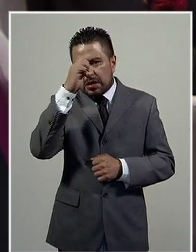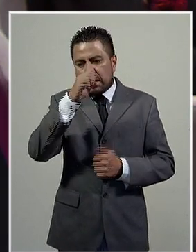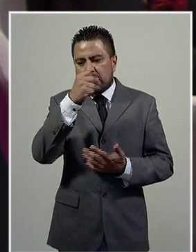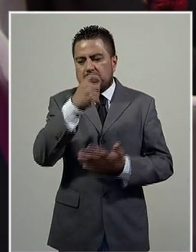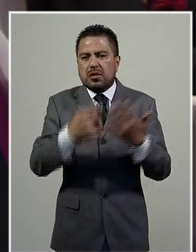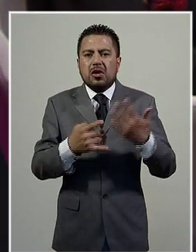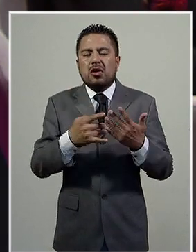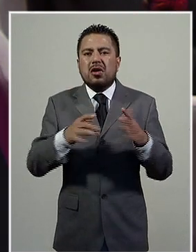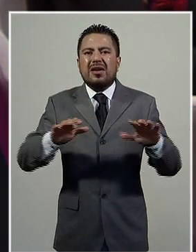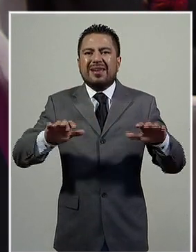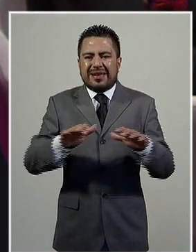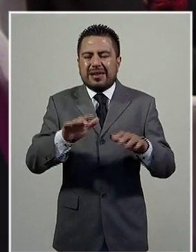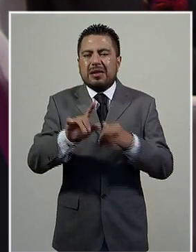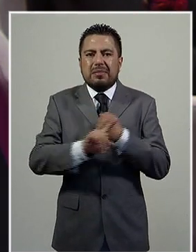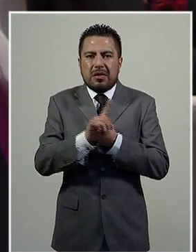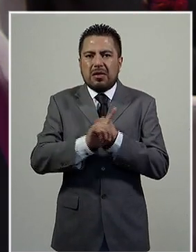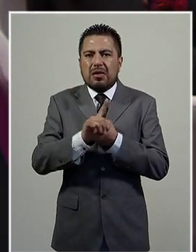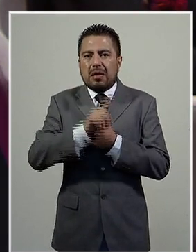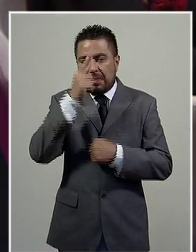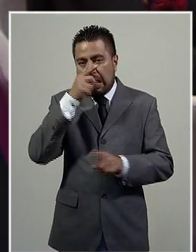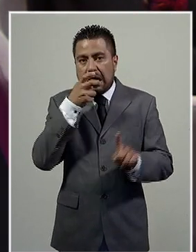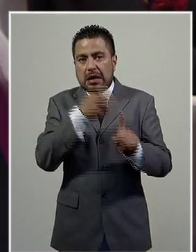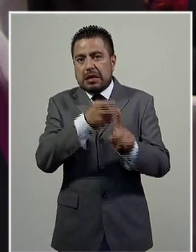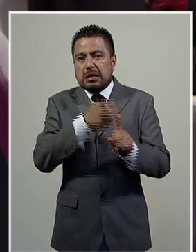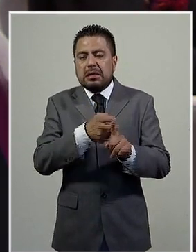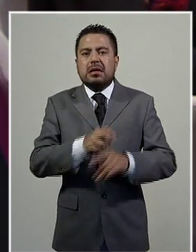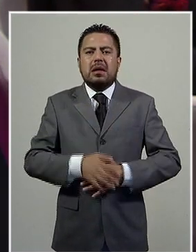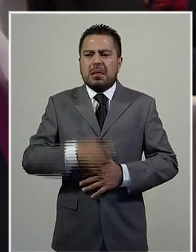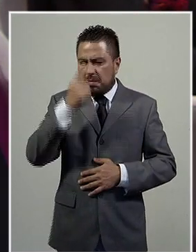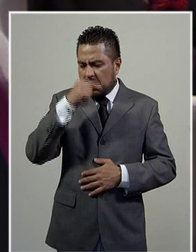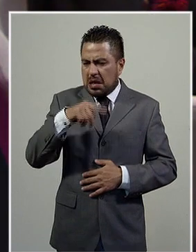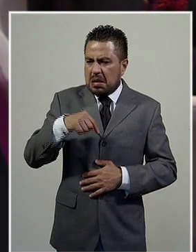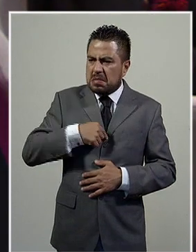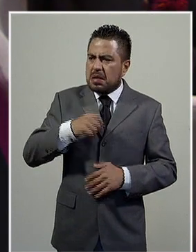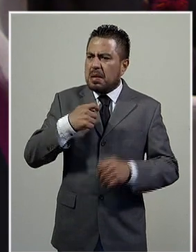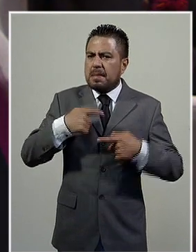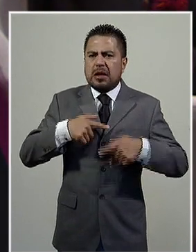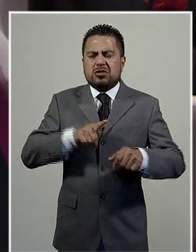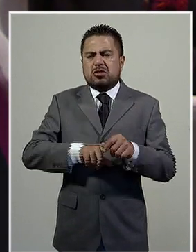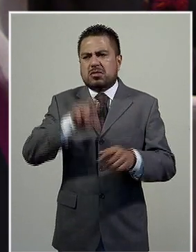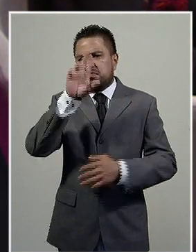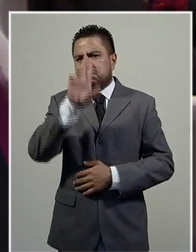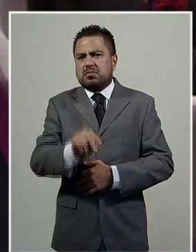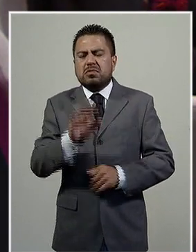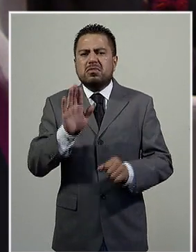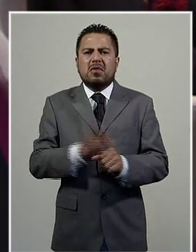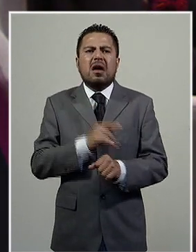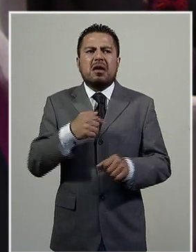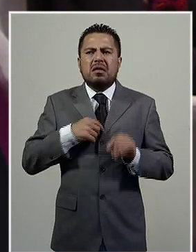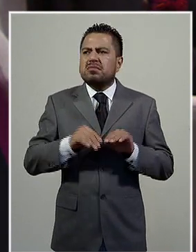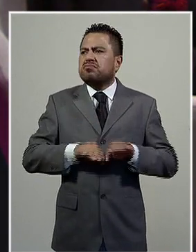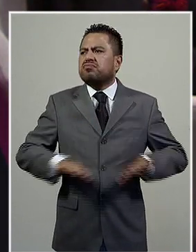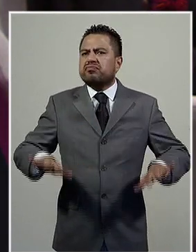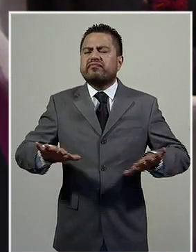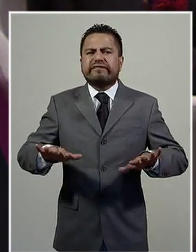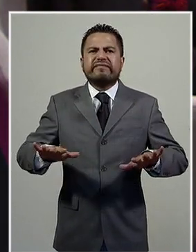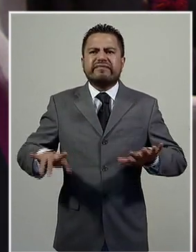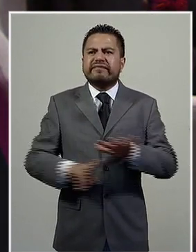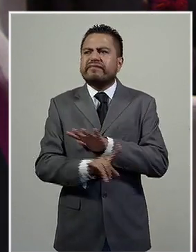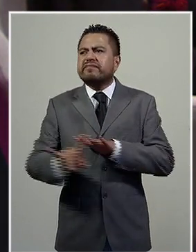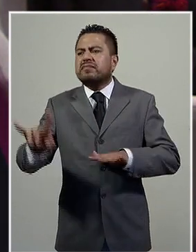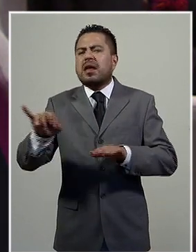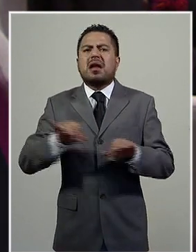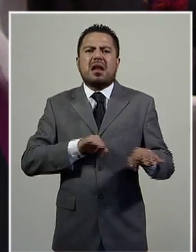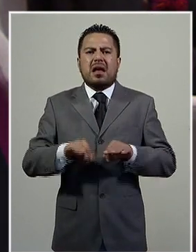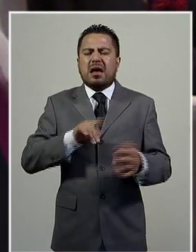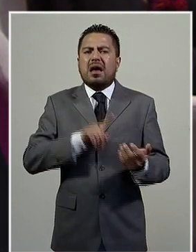sectores son sectores también problemáticos para ti? Para mí personalmente no, porque yo me desenvuelvo en un sector